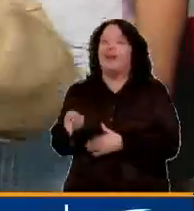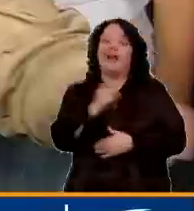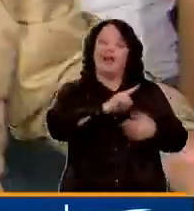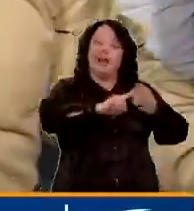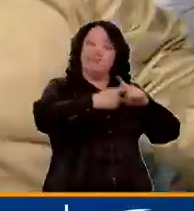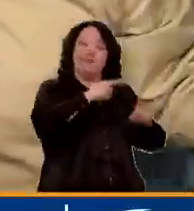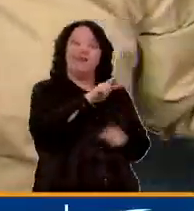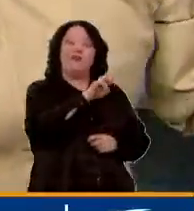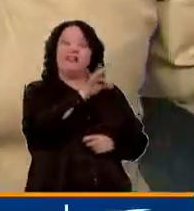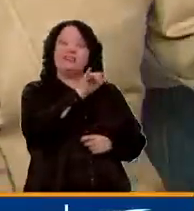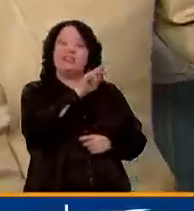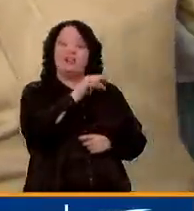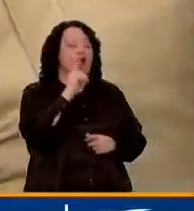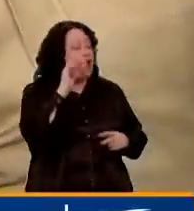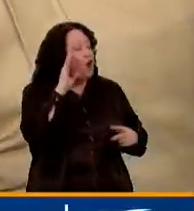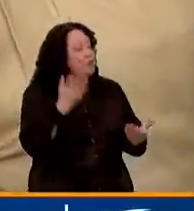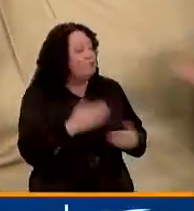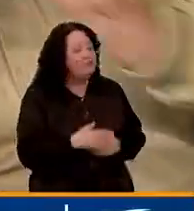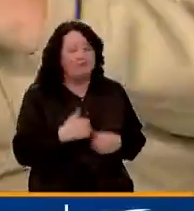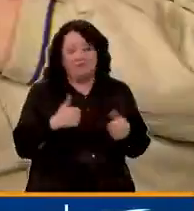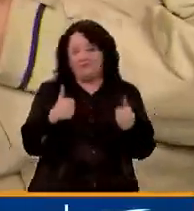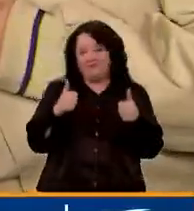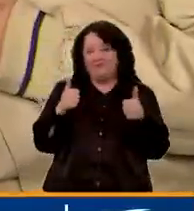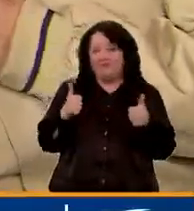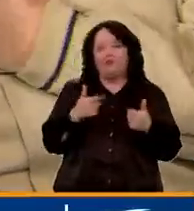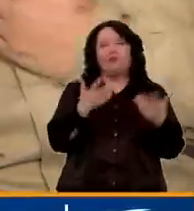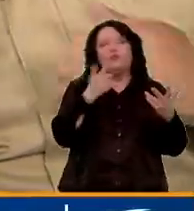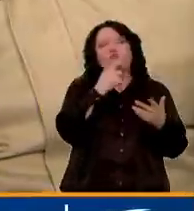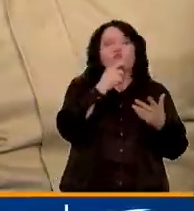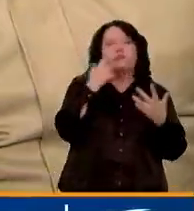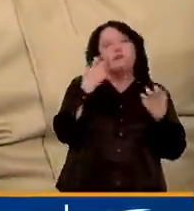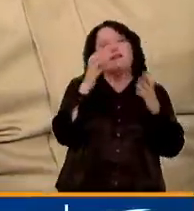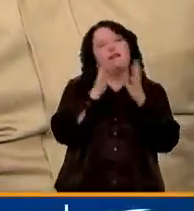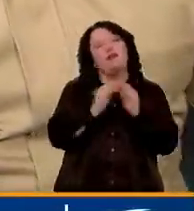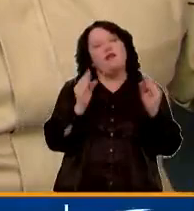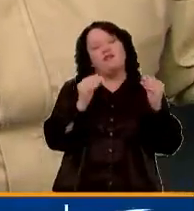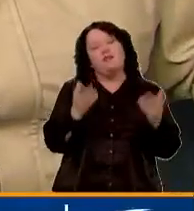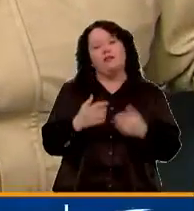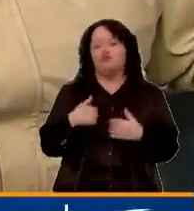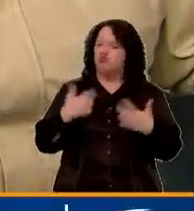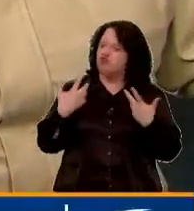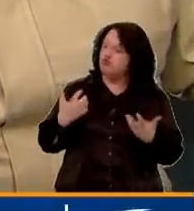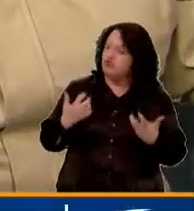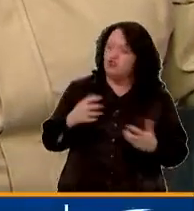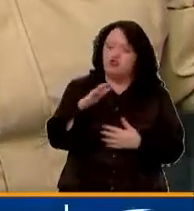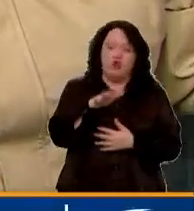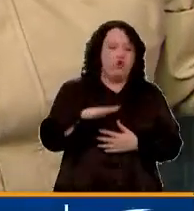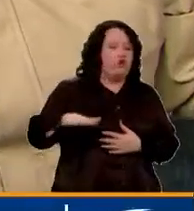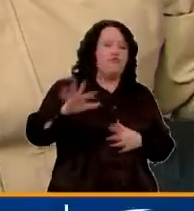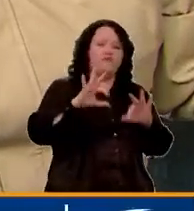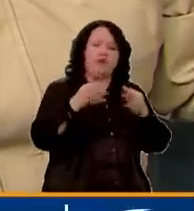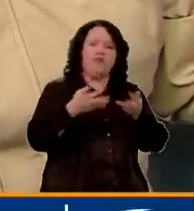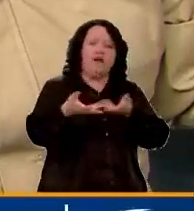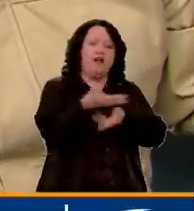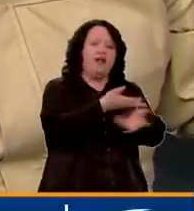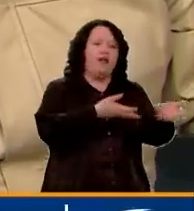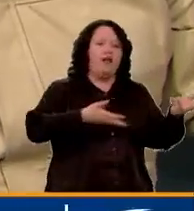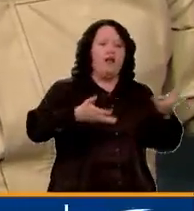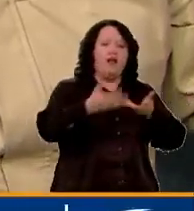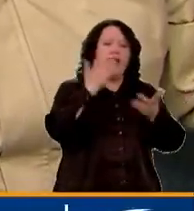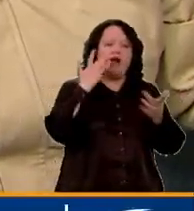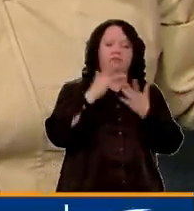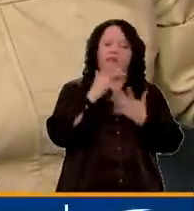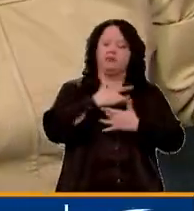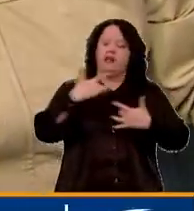tengo, Valentina. Hola, Valentina, ¿cómo estás? Bien. ¿Cuál es ese deseo de Navidad? Deseo que todos puedan estar con su familia y que tengan mucha salud